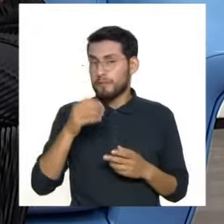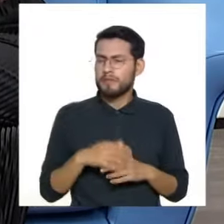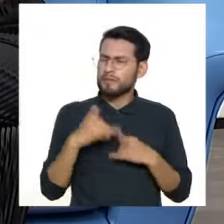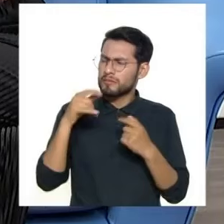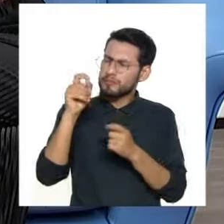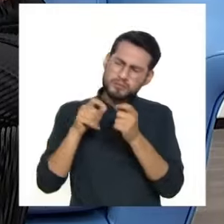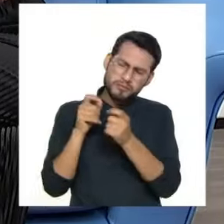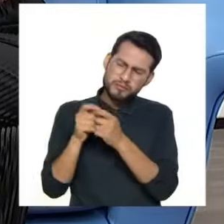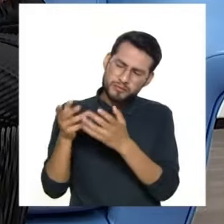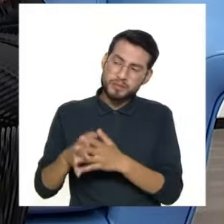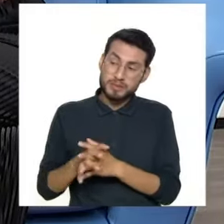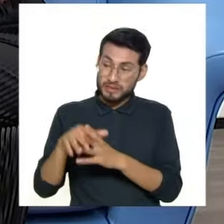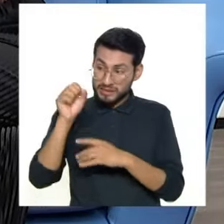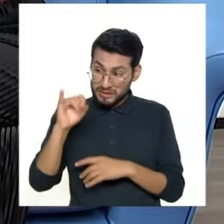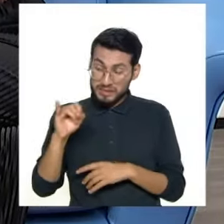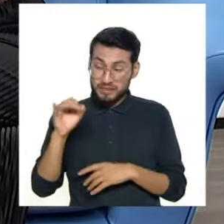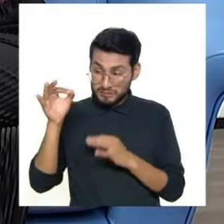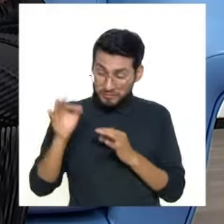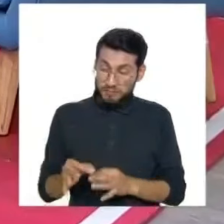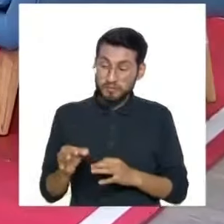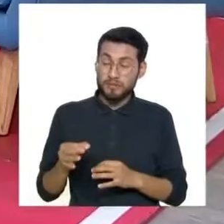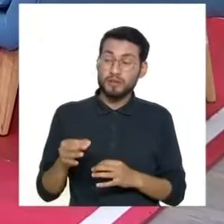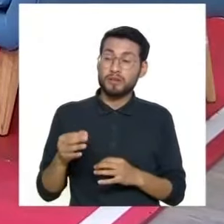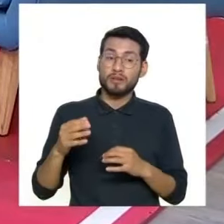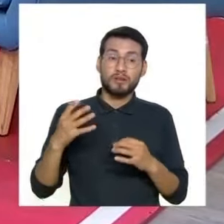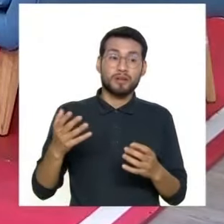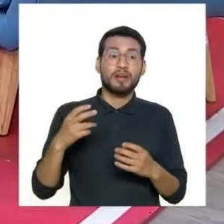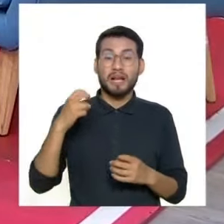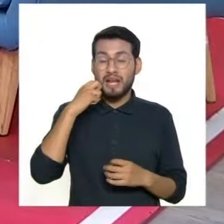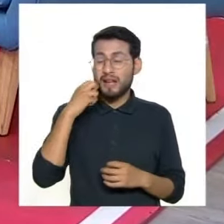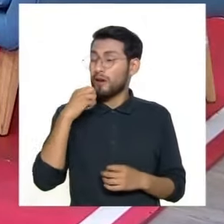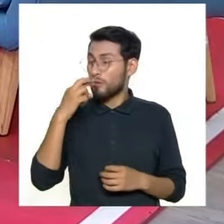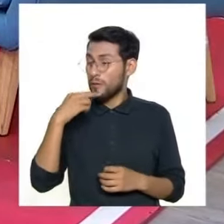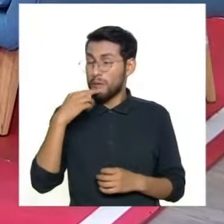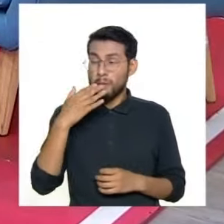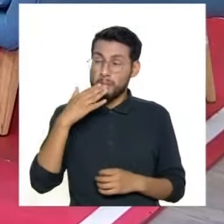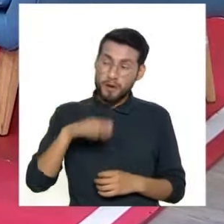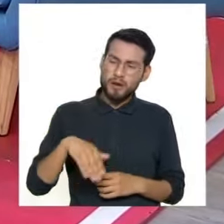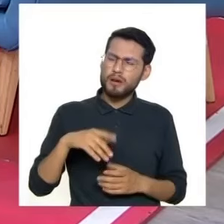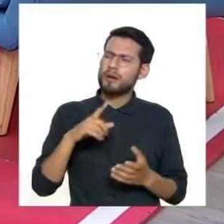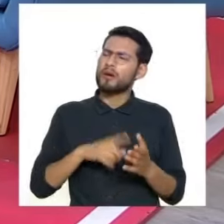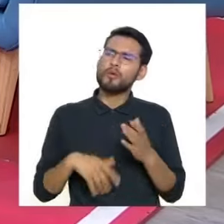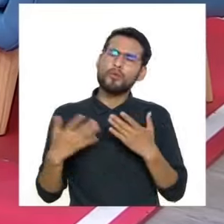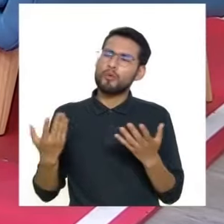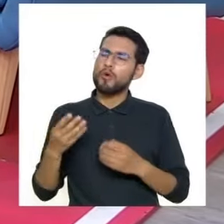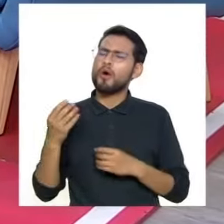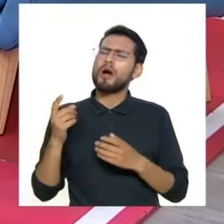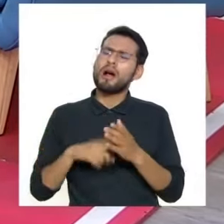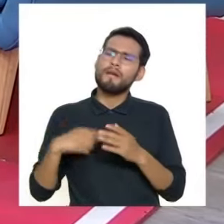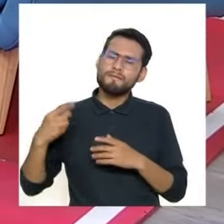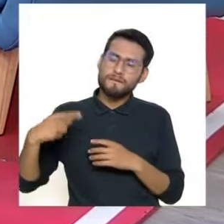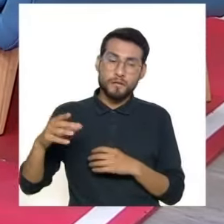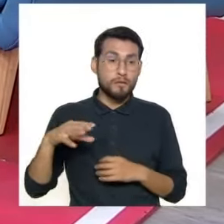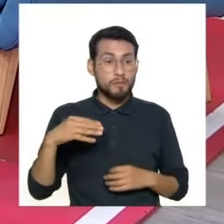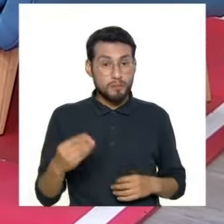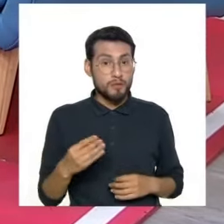precisara si realmente el contexto de carne roja es malo en qué condiciones o con qué frecuencia